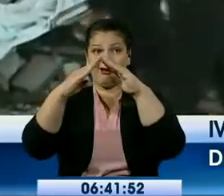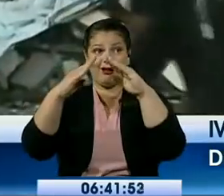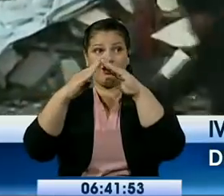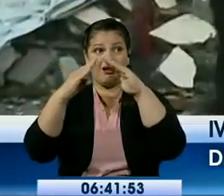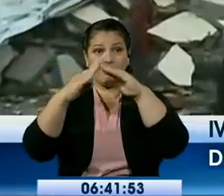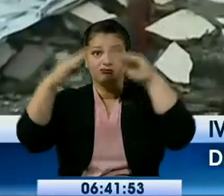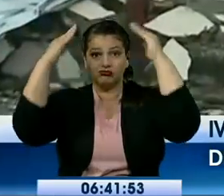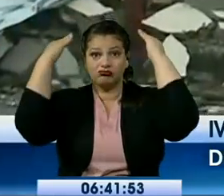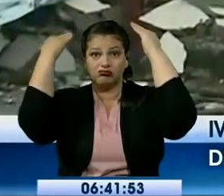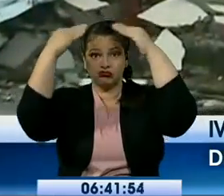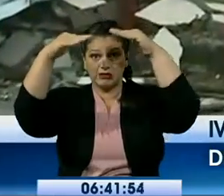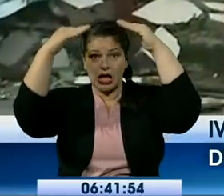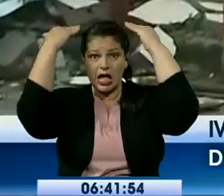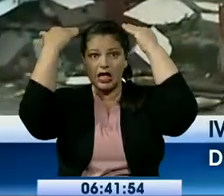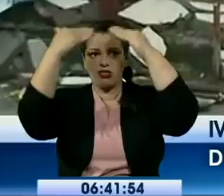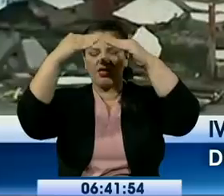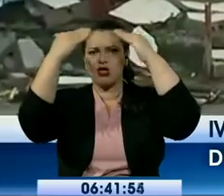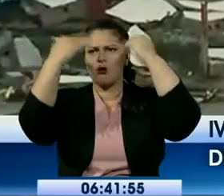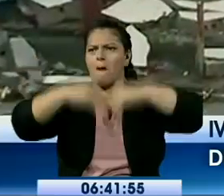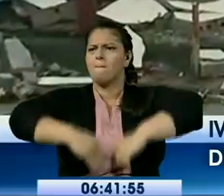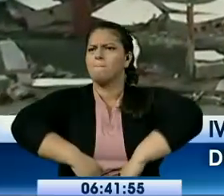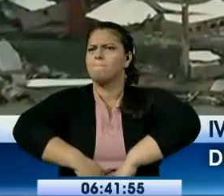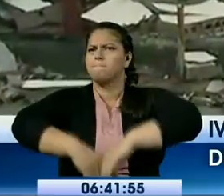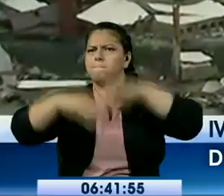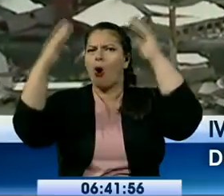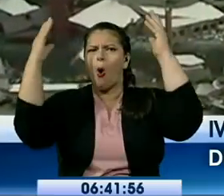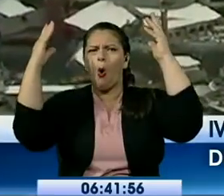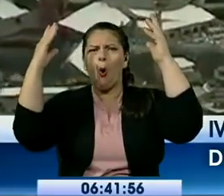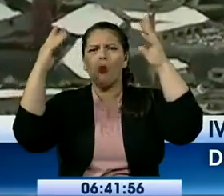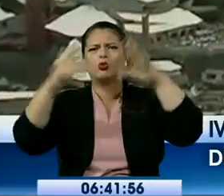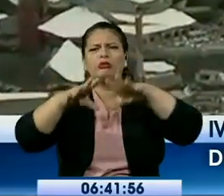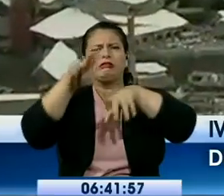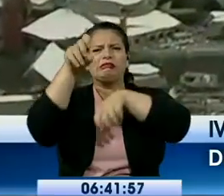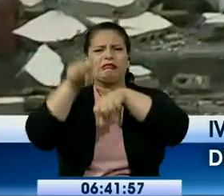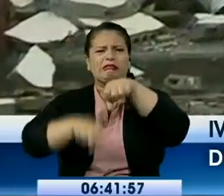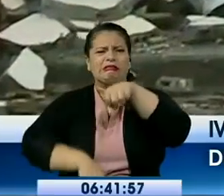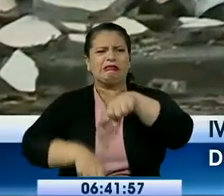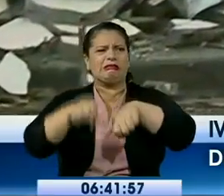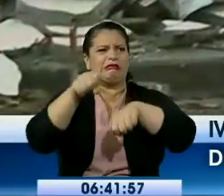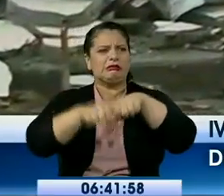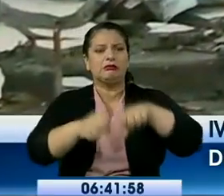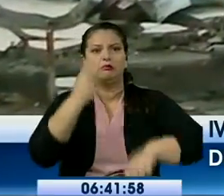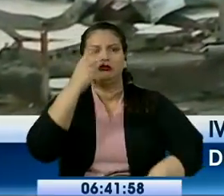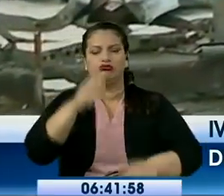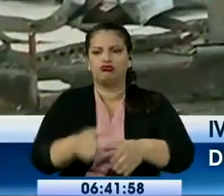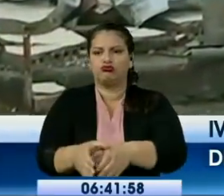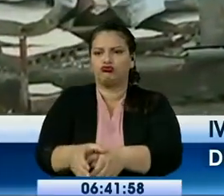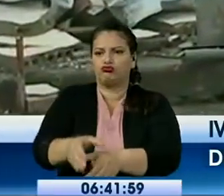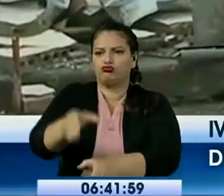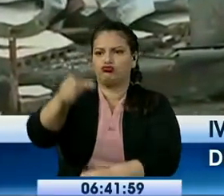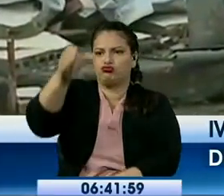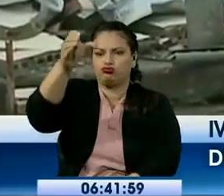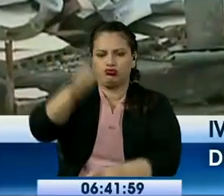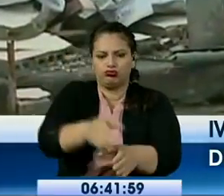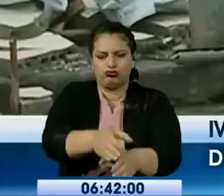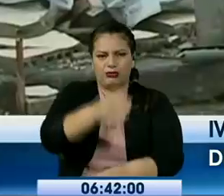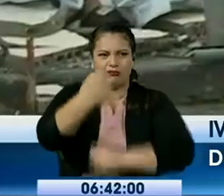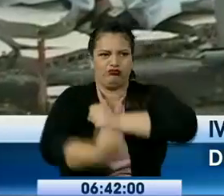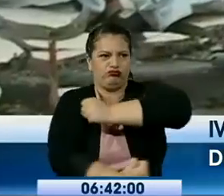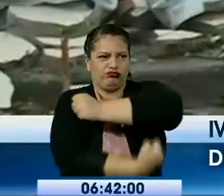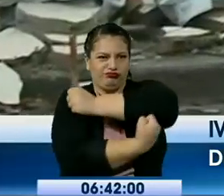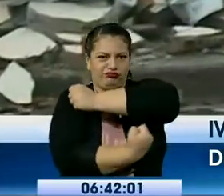quedó prácticamente destrozado, las columnas también viradas, hay pocas paredes que soportaron esta